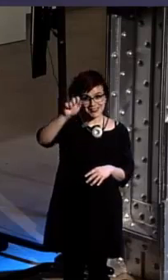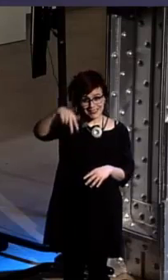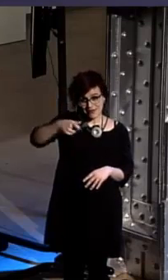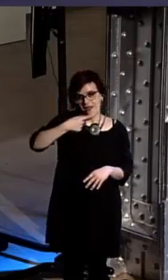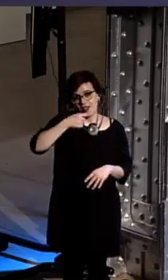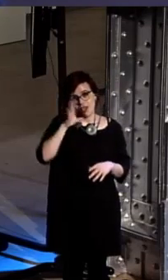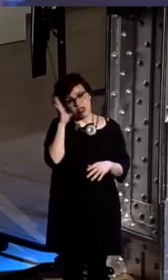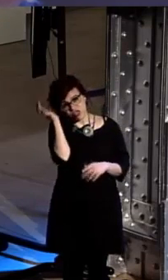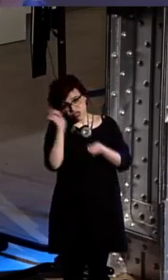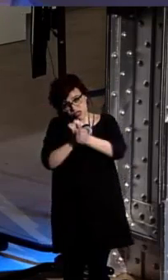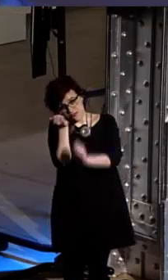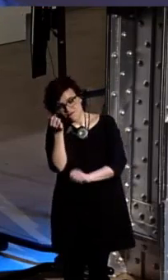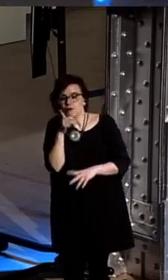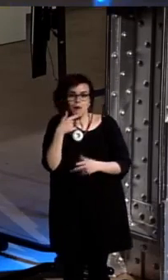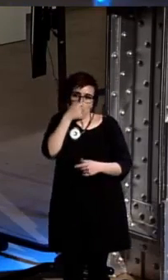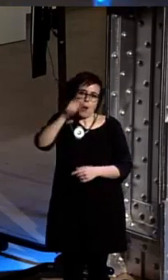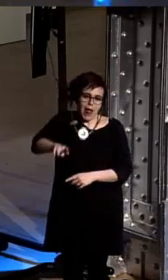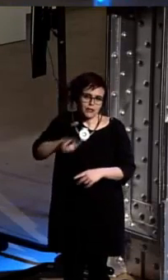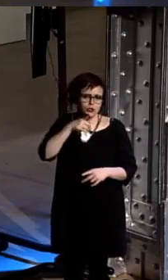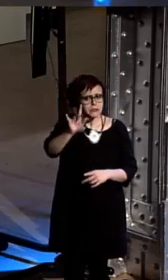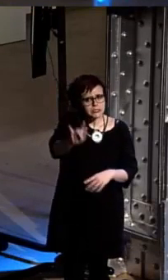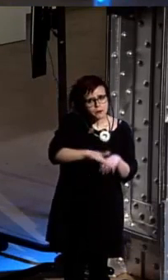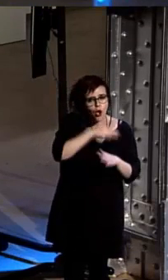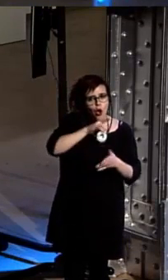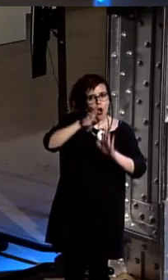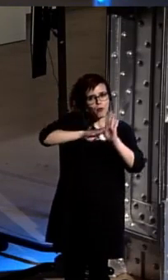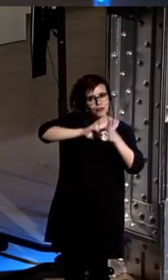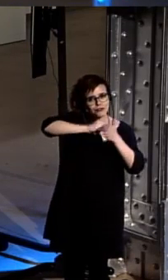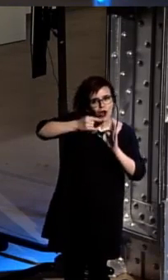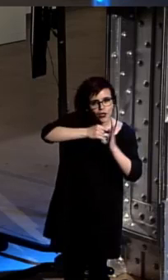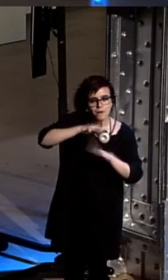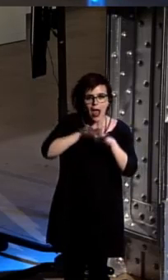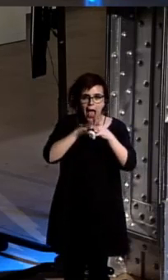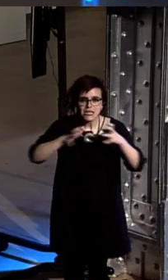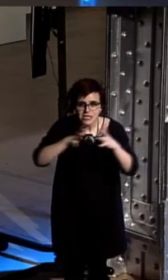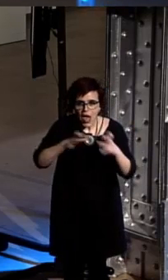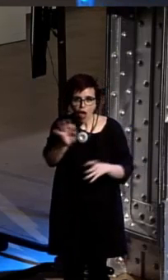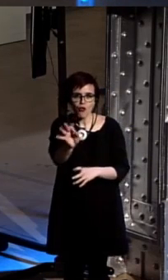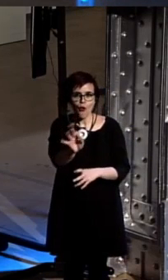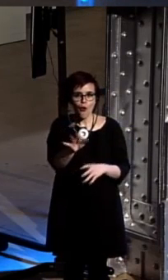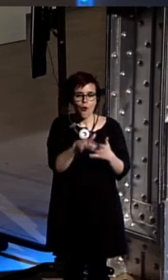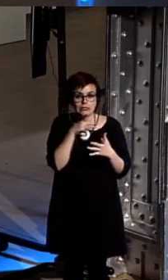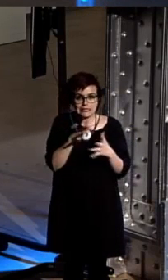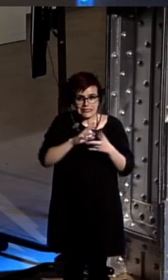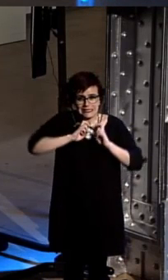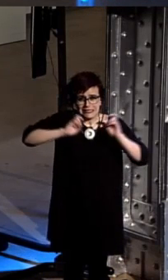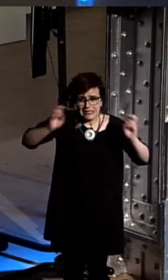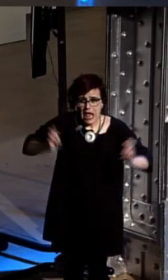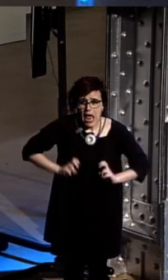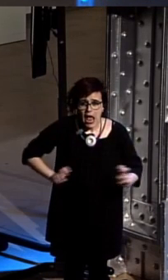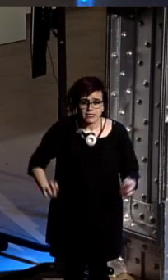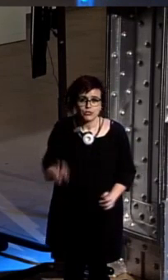hay proyectos, hay muchos proyectos tecnológicos para ayudar a gestionar mejor la ansiedad, para detectar momentos de estrés,